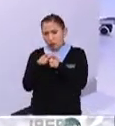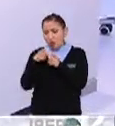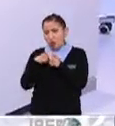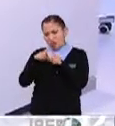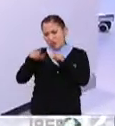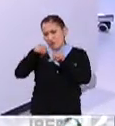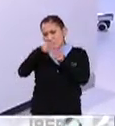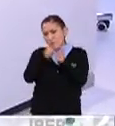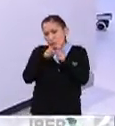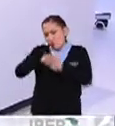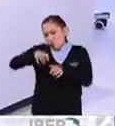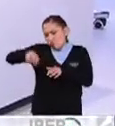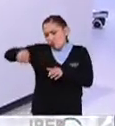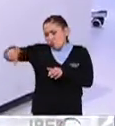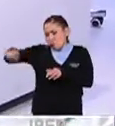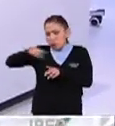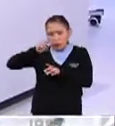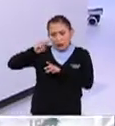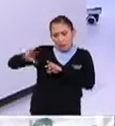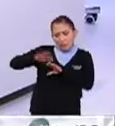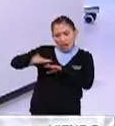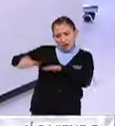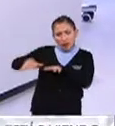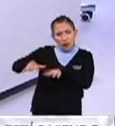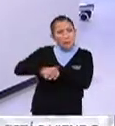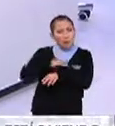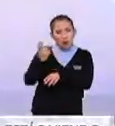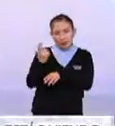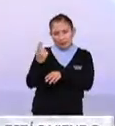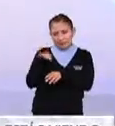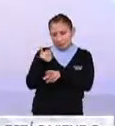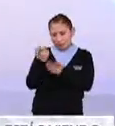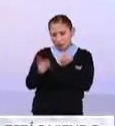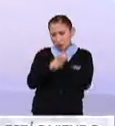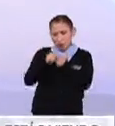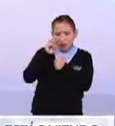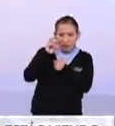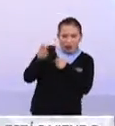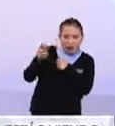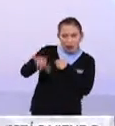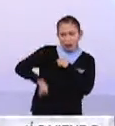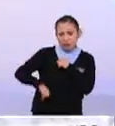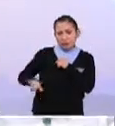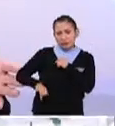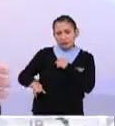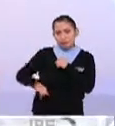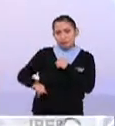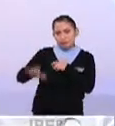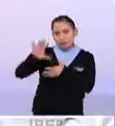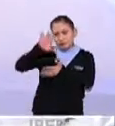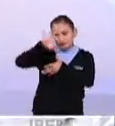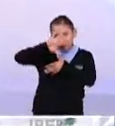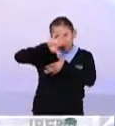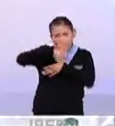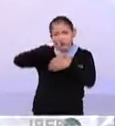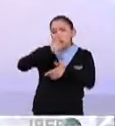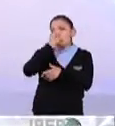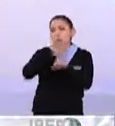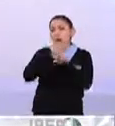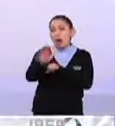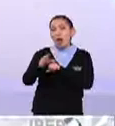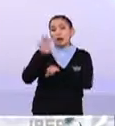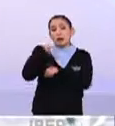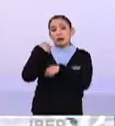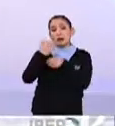caravanas, también parece tener más visibilidad por varias coyunturas que están sucediendo interesantes en el continente. Una es